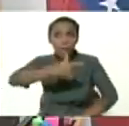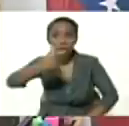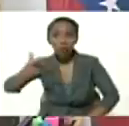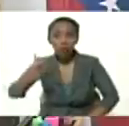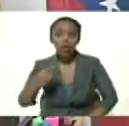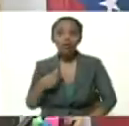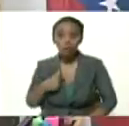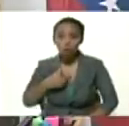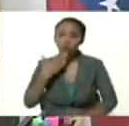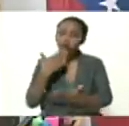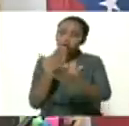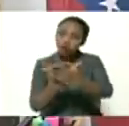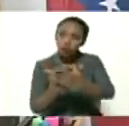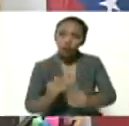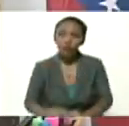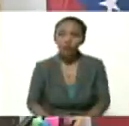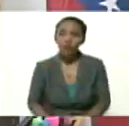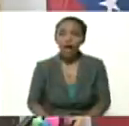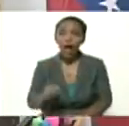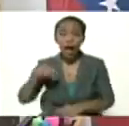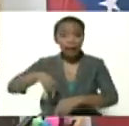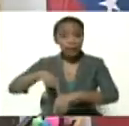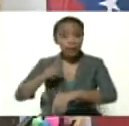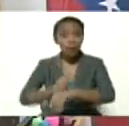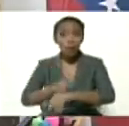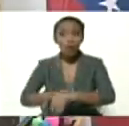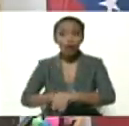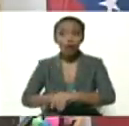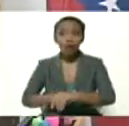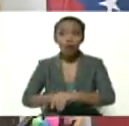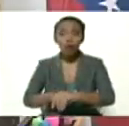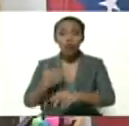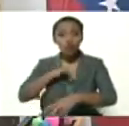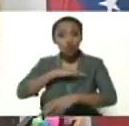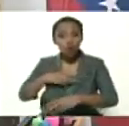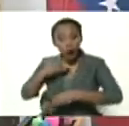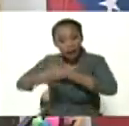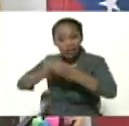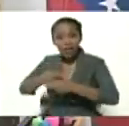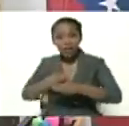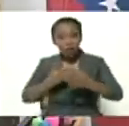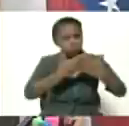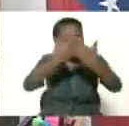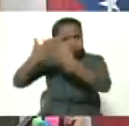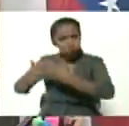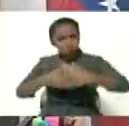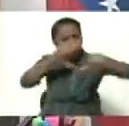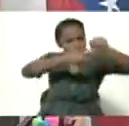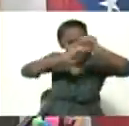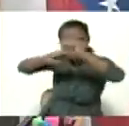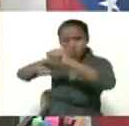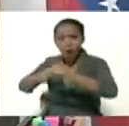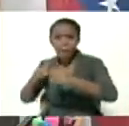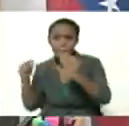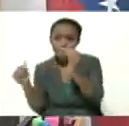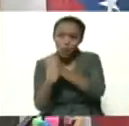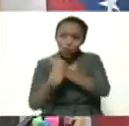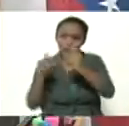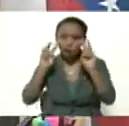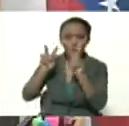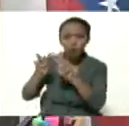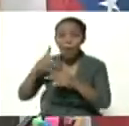gracias. En este momento estamos haciendo el estudio y el despistaje